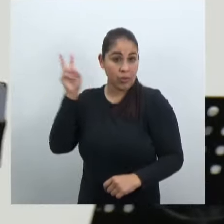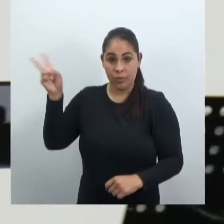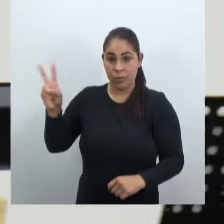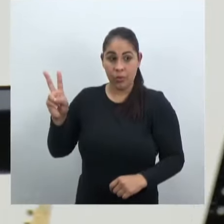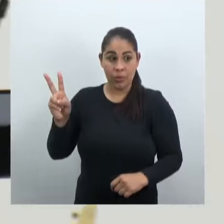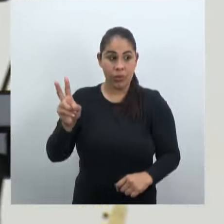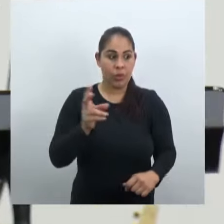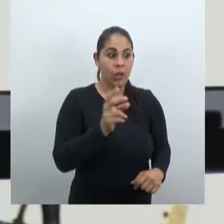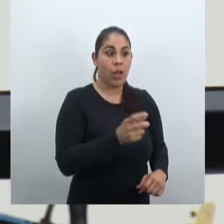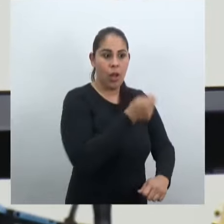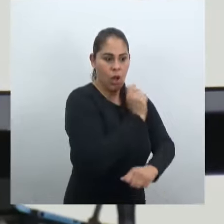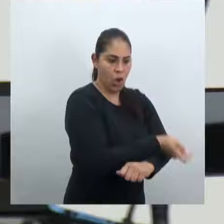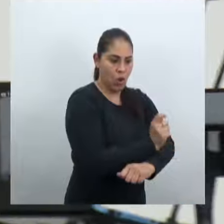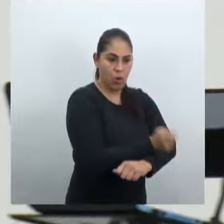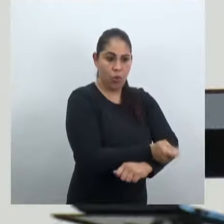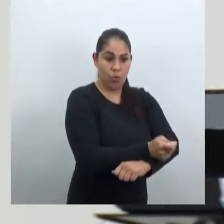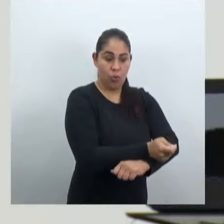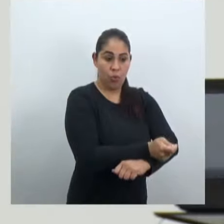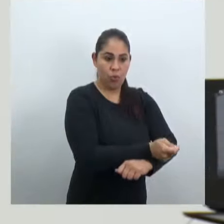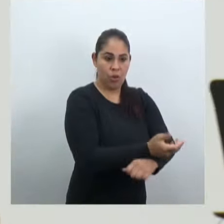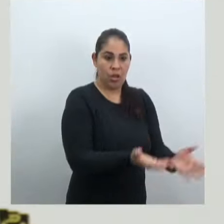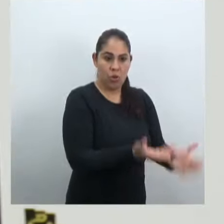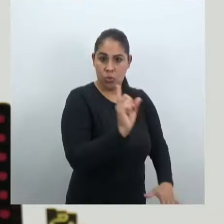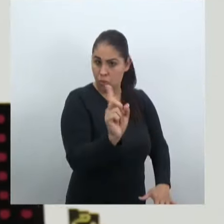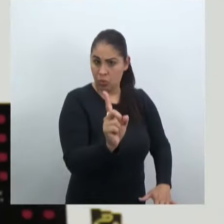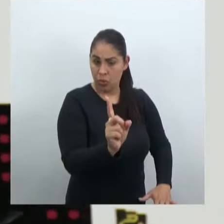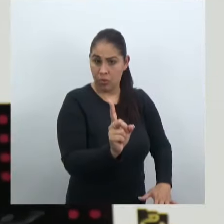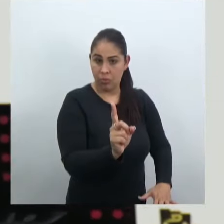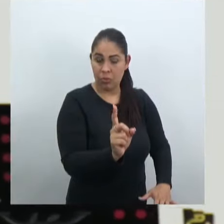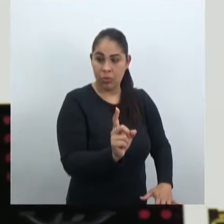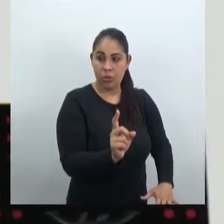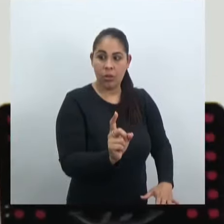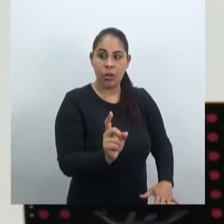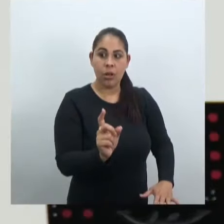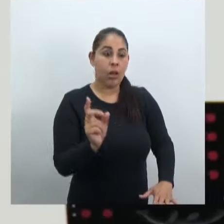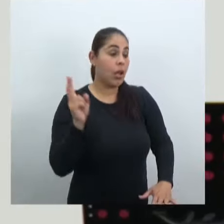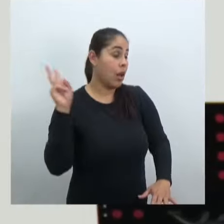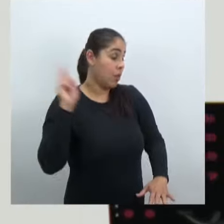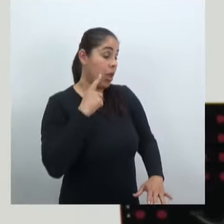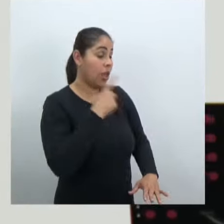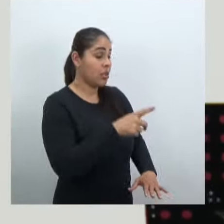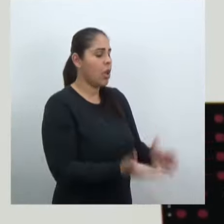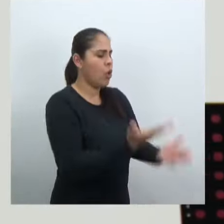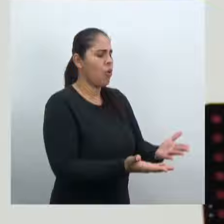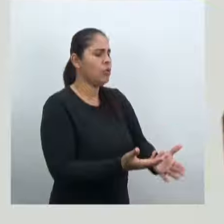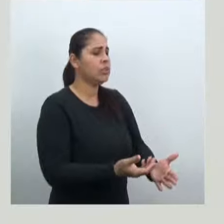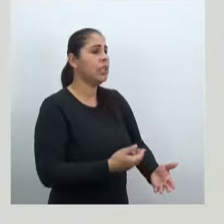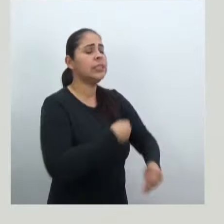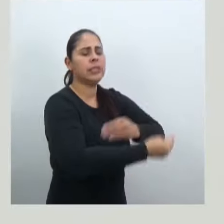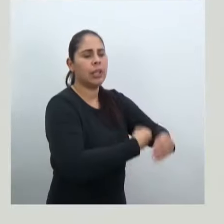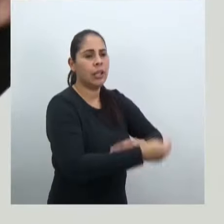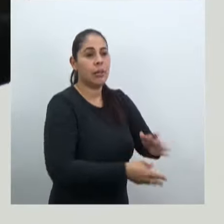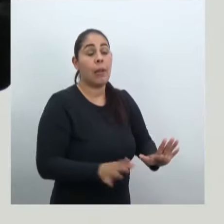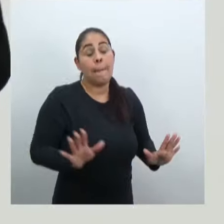juez injusto y dijo: hazme justicia. Tremendo, ¿que sí? Ok. Pero